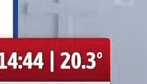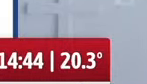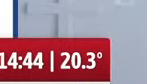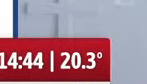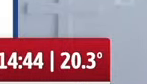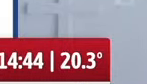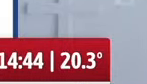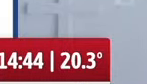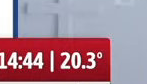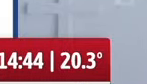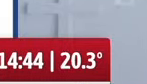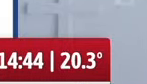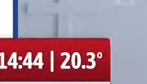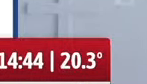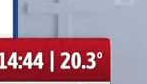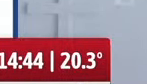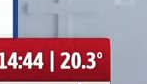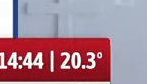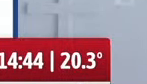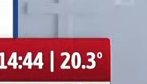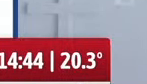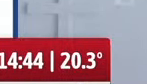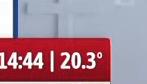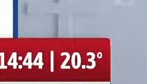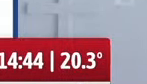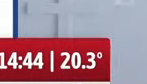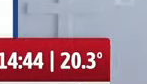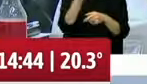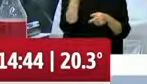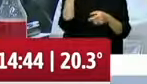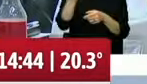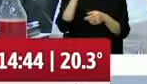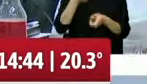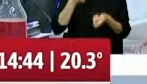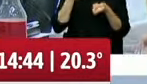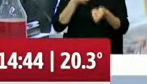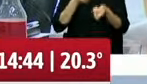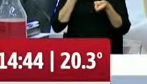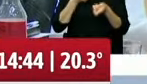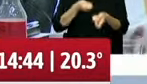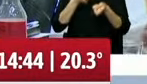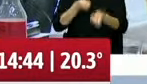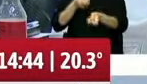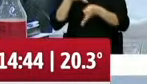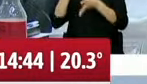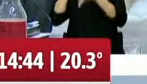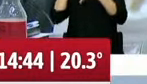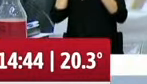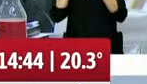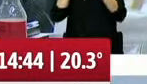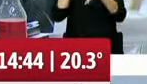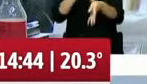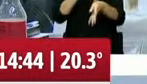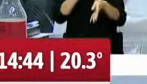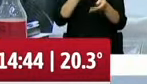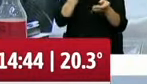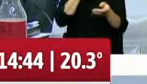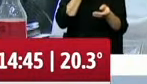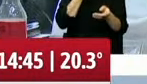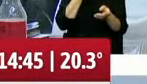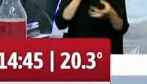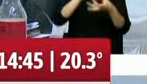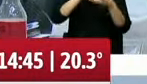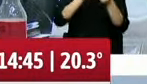Argentina como potencia mundial. ¡Ay, qué optimismo le han puesto al final! Bueno, los jefes de bloque sí, celebrados, ¿no? La UCR